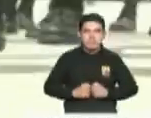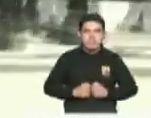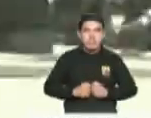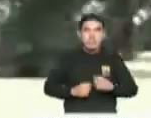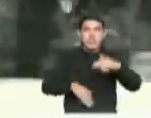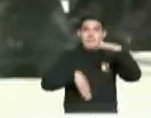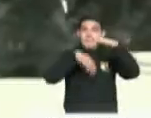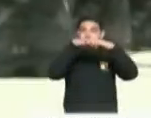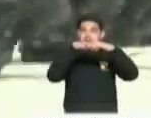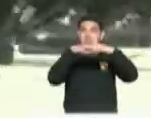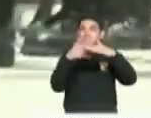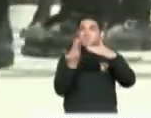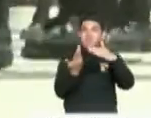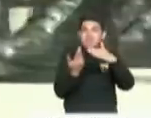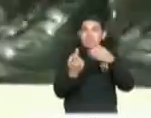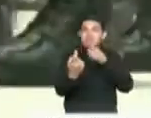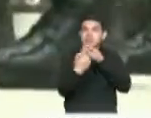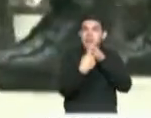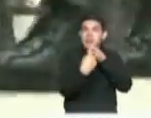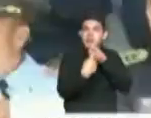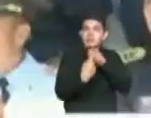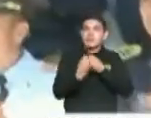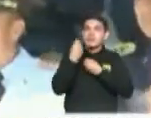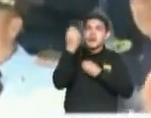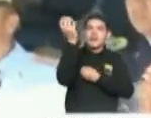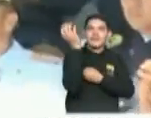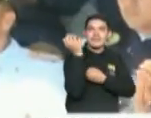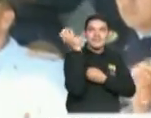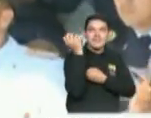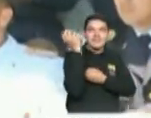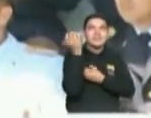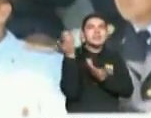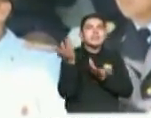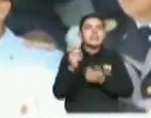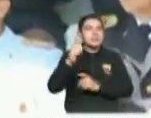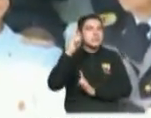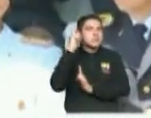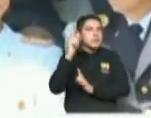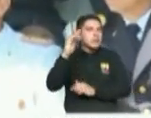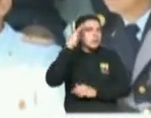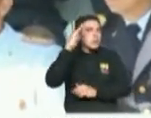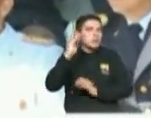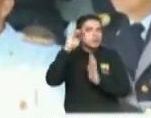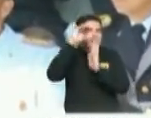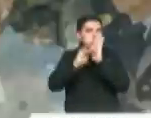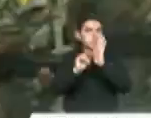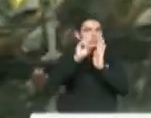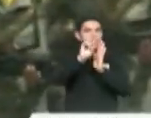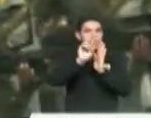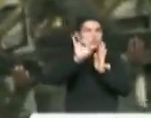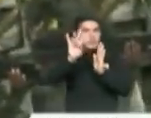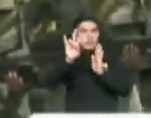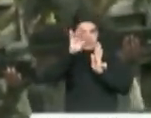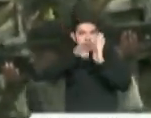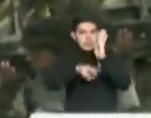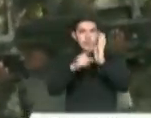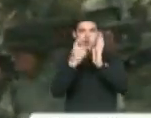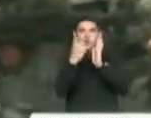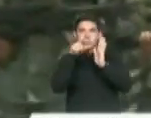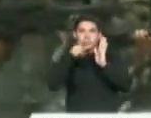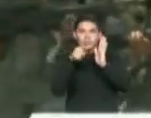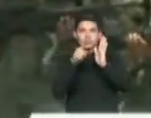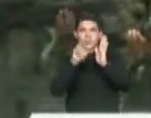techo que se fija para las pensiones de retiro los aportes militares y policiales se reducirán del 23 al 11.5 por ciento